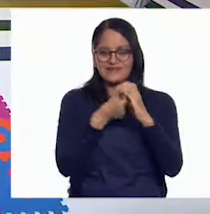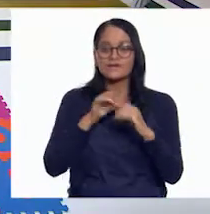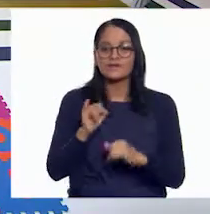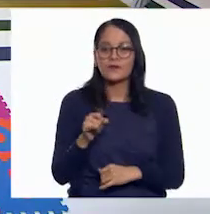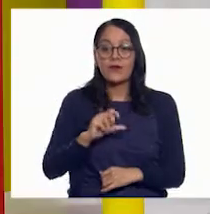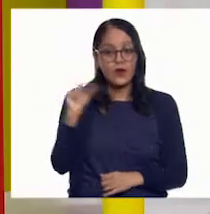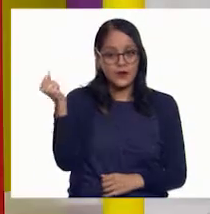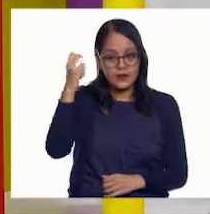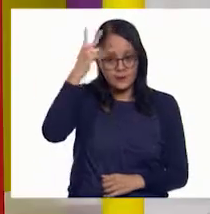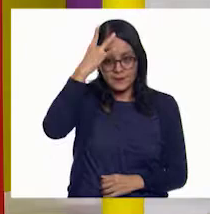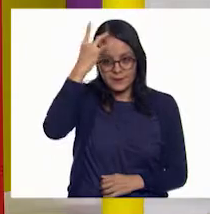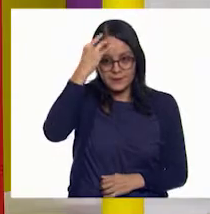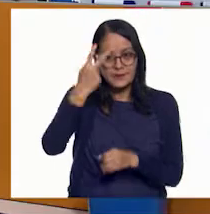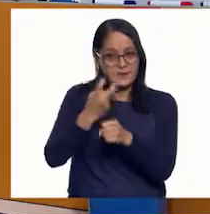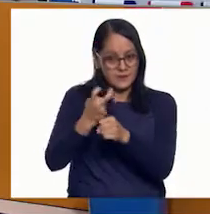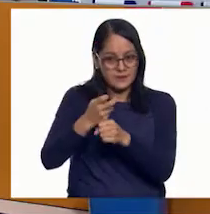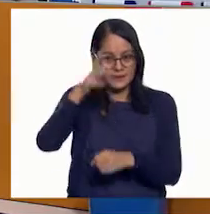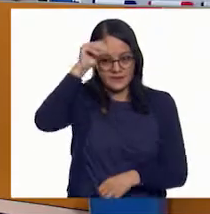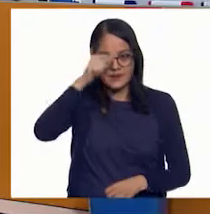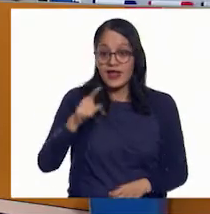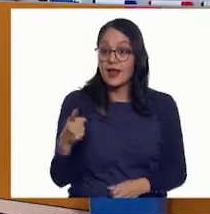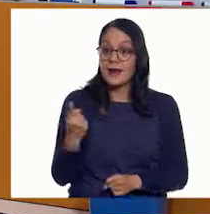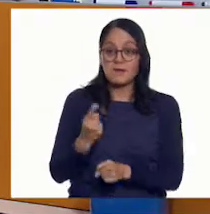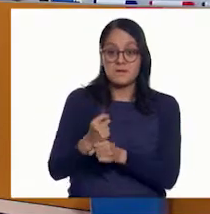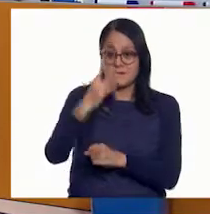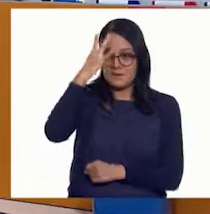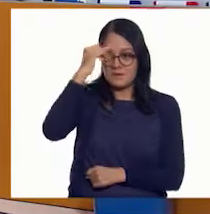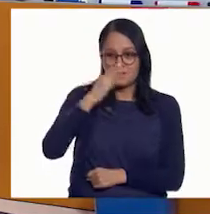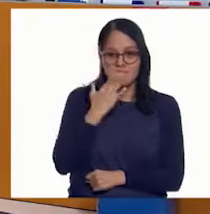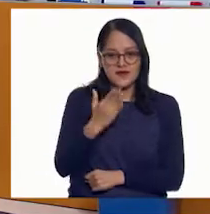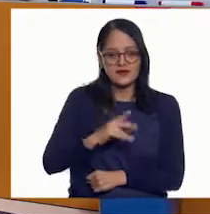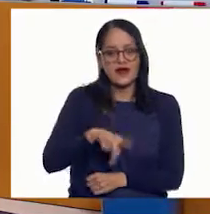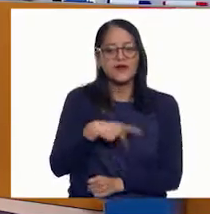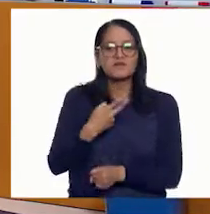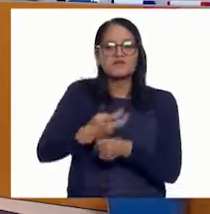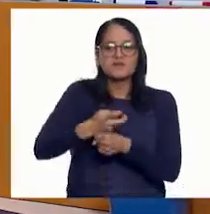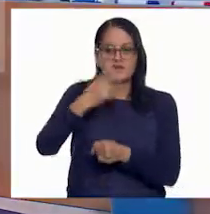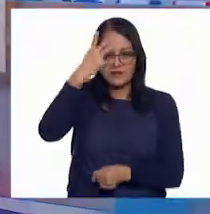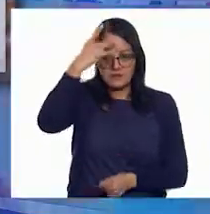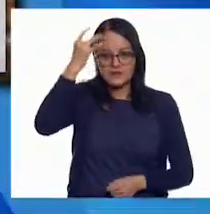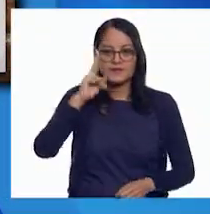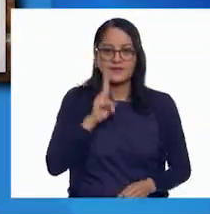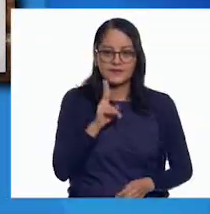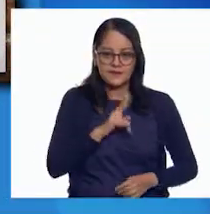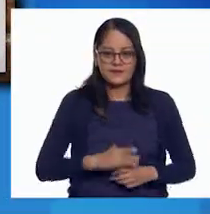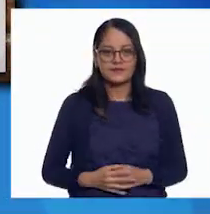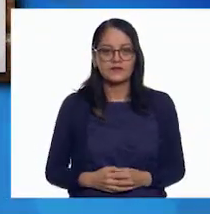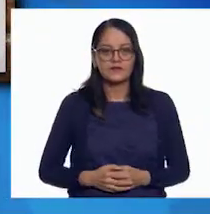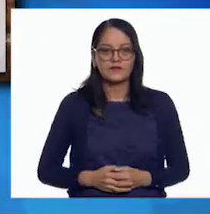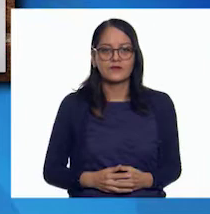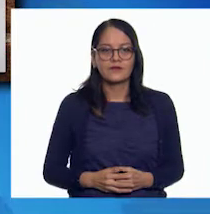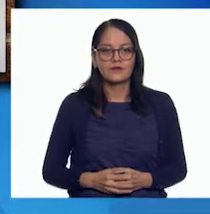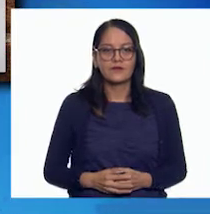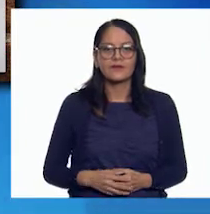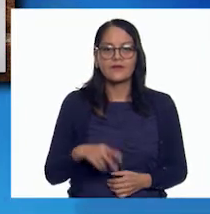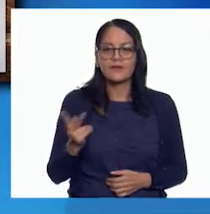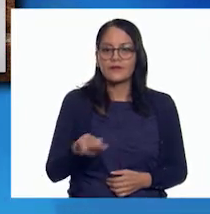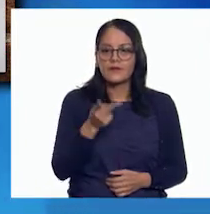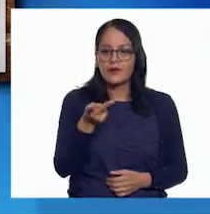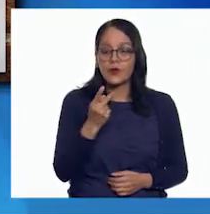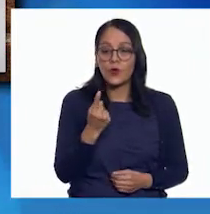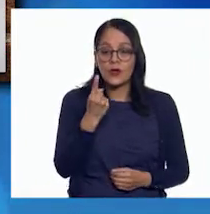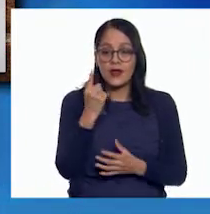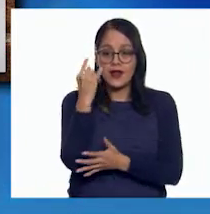Lista para la segunda adivinanza. La primera la hiciste muy bien, ¿eh? Vamos a ver la segunda. A ver, ¿cuál es? ¿Cuál es